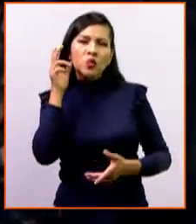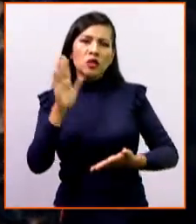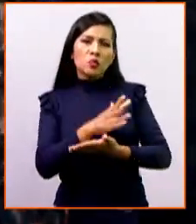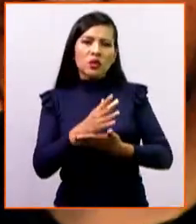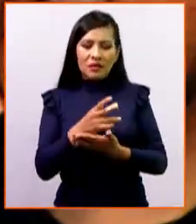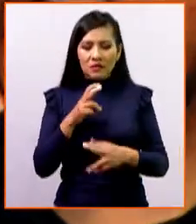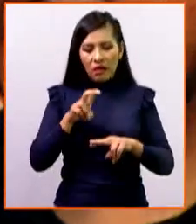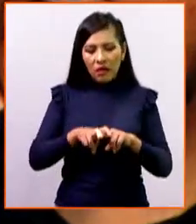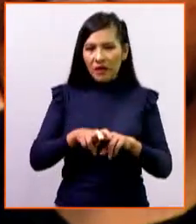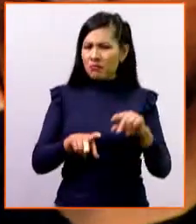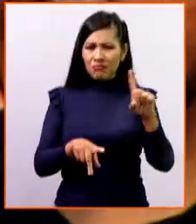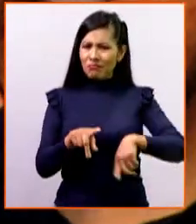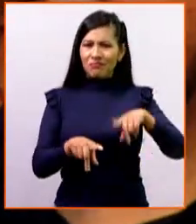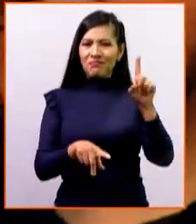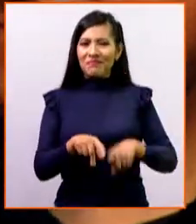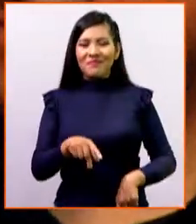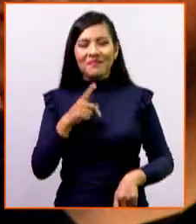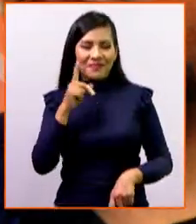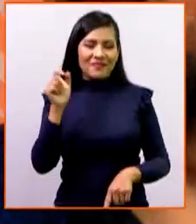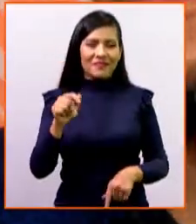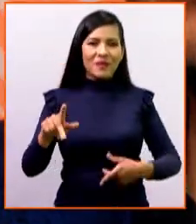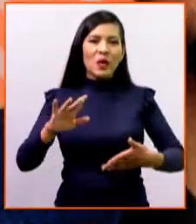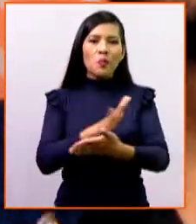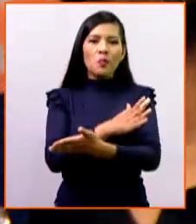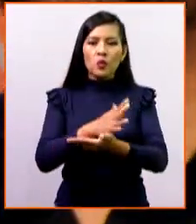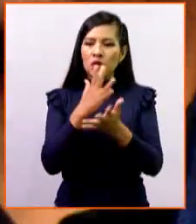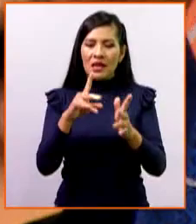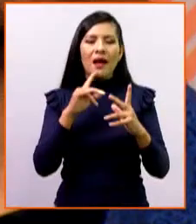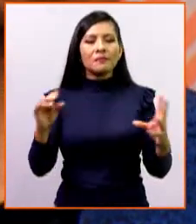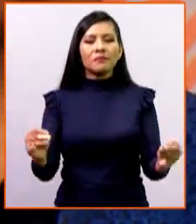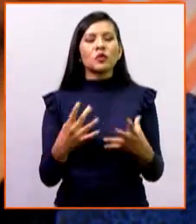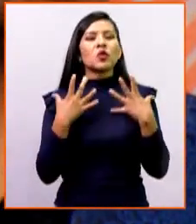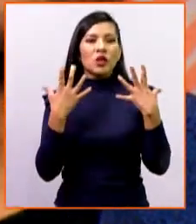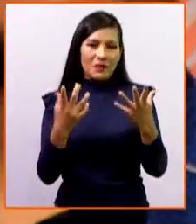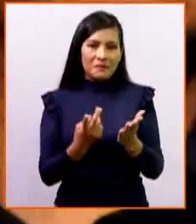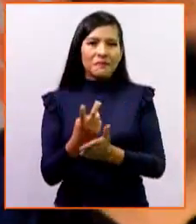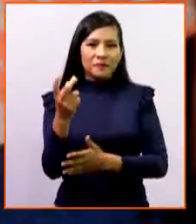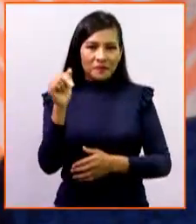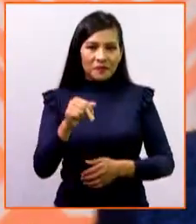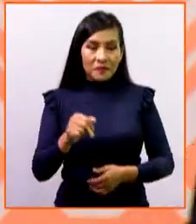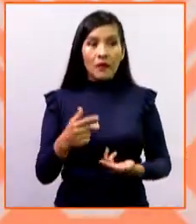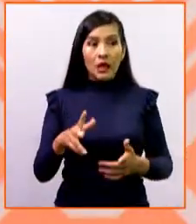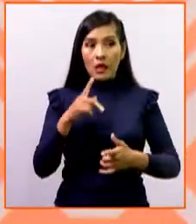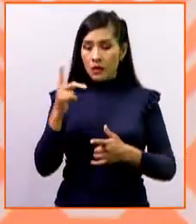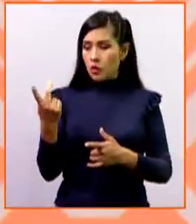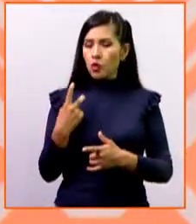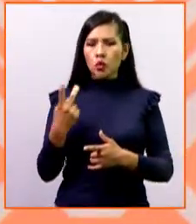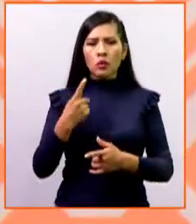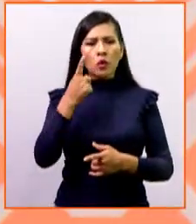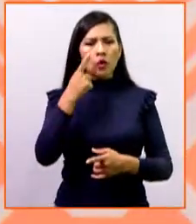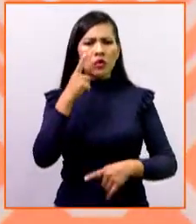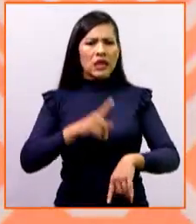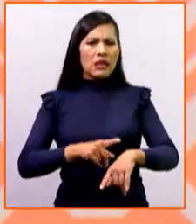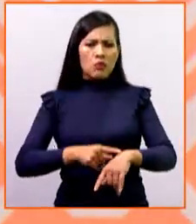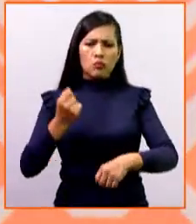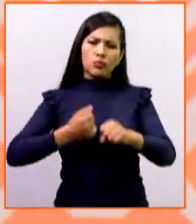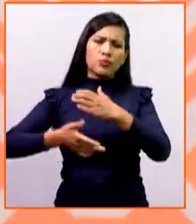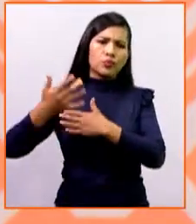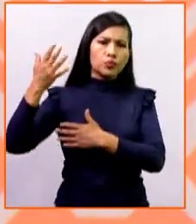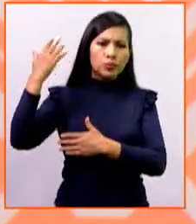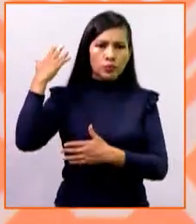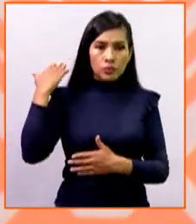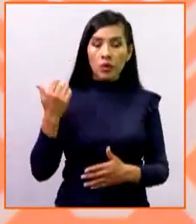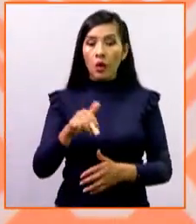música. Exactamente, sí. La verdad es una música contagiante, la verdad. Y nos conocemos bastante tiempo con Jan, entonces hemos decidido, habíamos compartido ya en